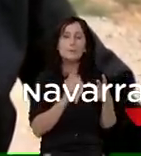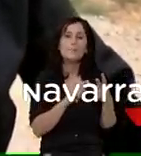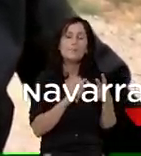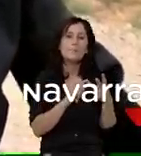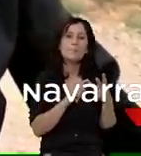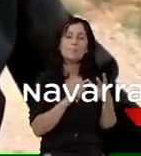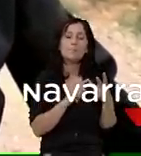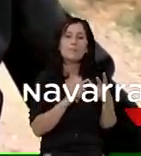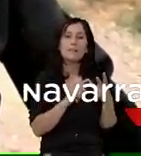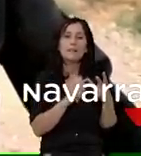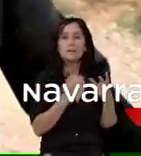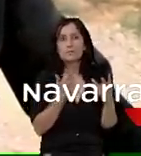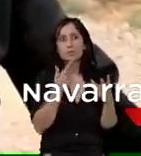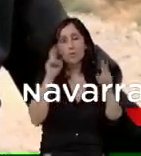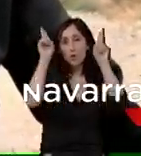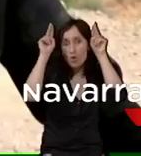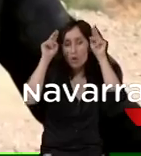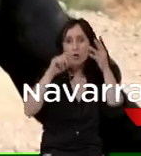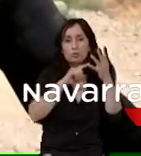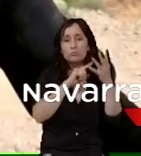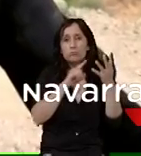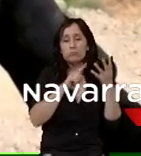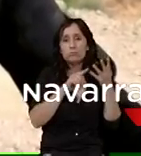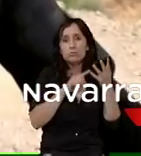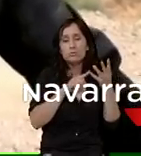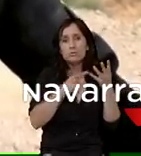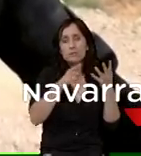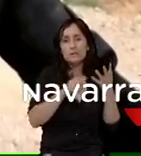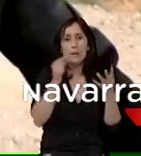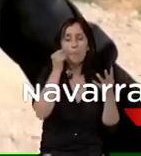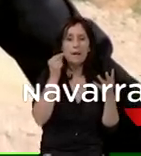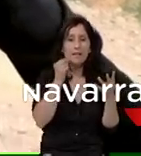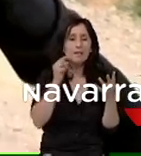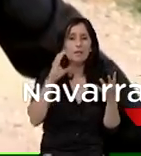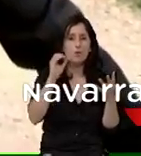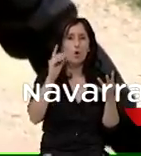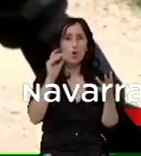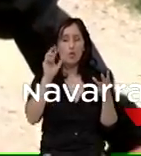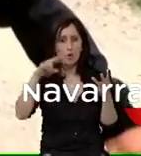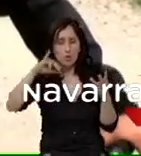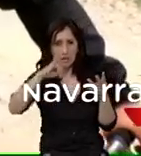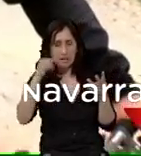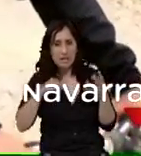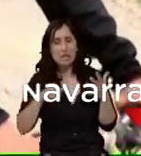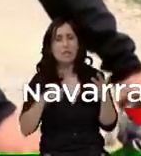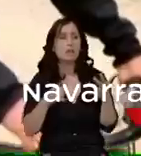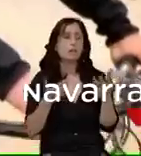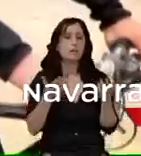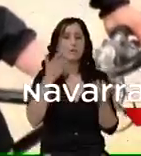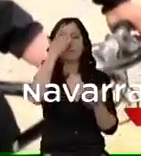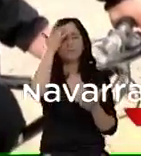Y bueno, conejos y las perdices, codornices, todo este tipo de aves esteparias también son